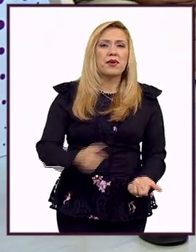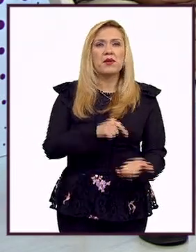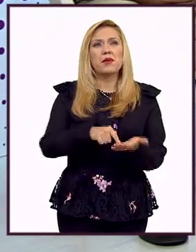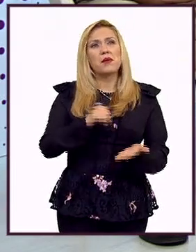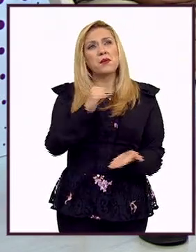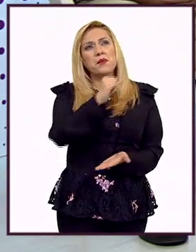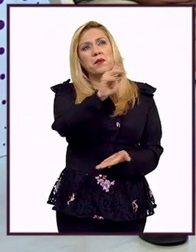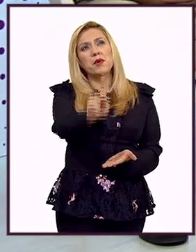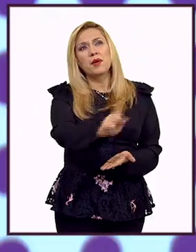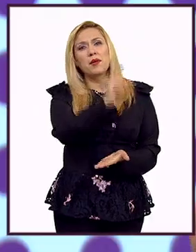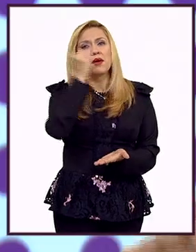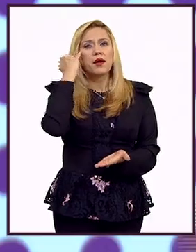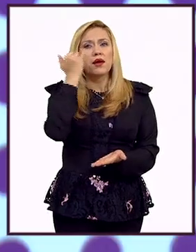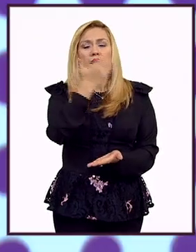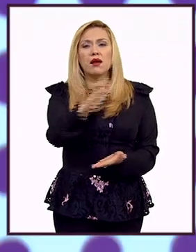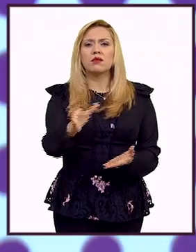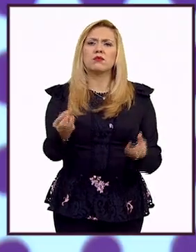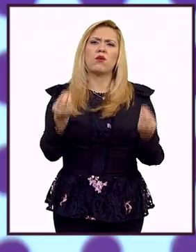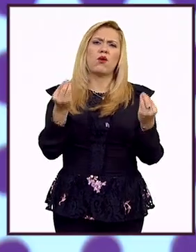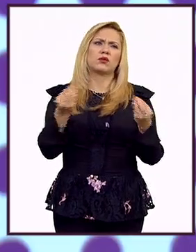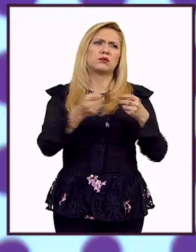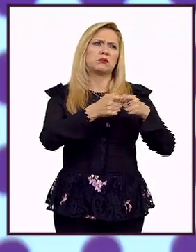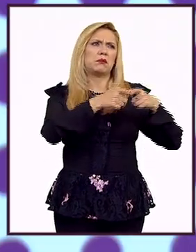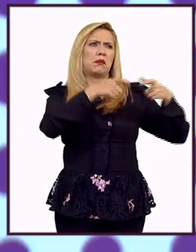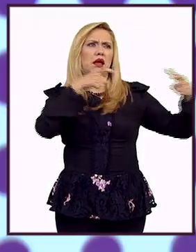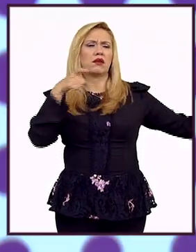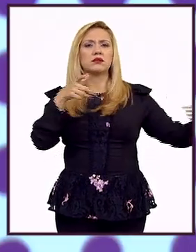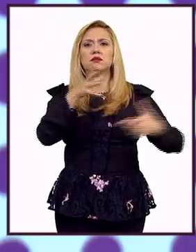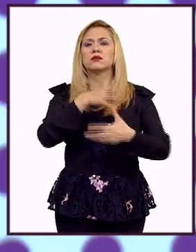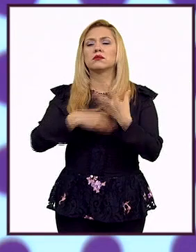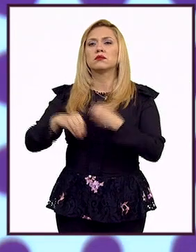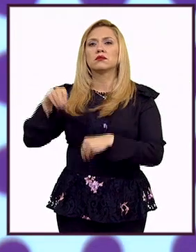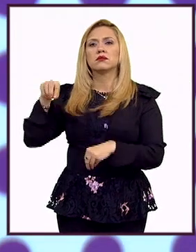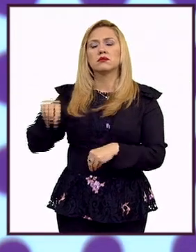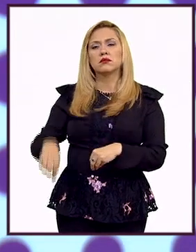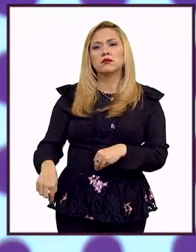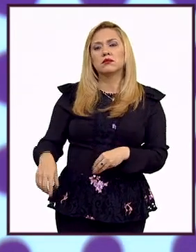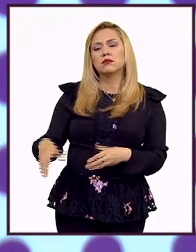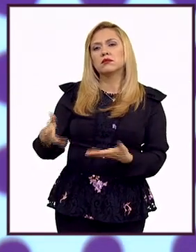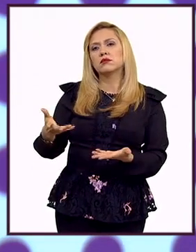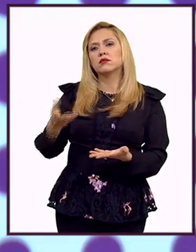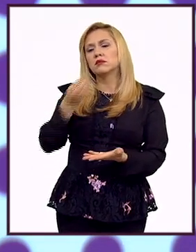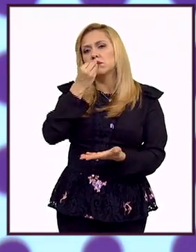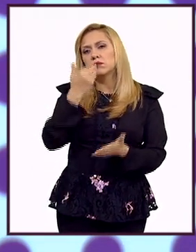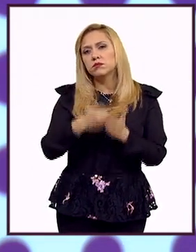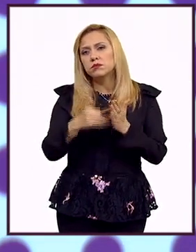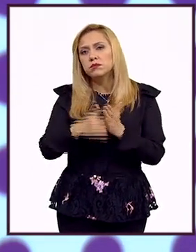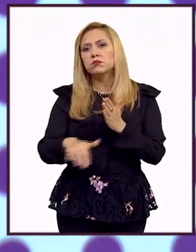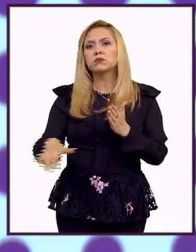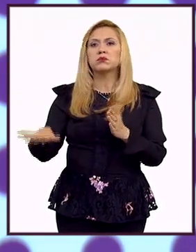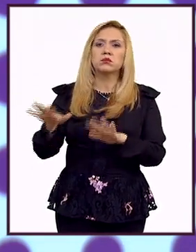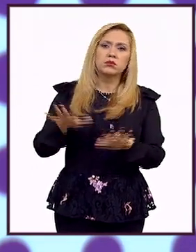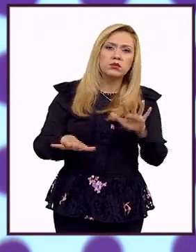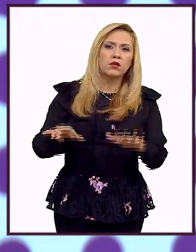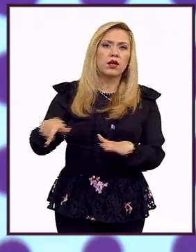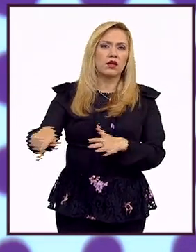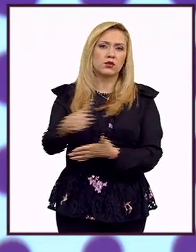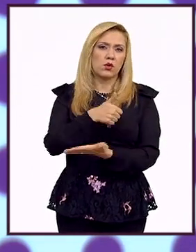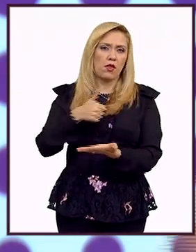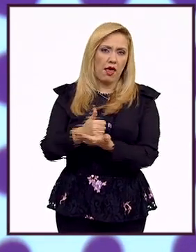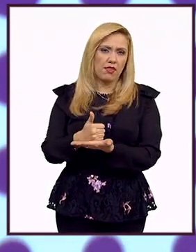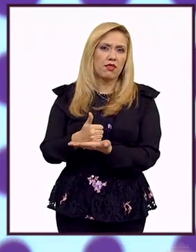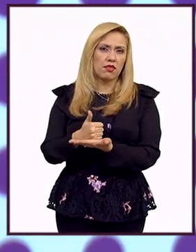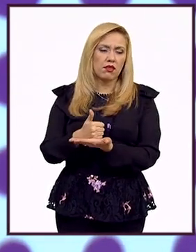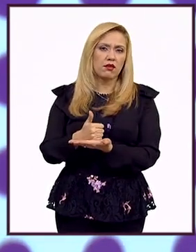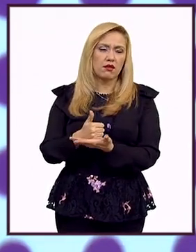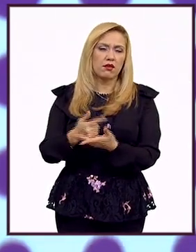rurales son muy elevados en comparación con los índices de hambre y desnutrición o malnutrición en las zonas urbanas, que es lo que se